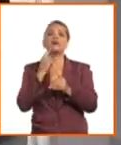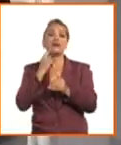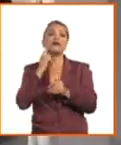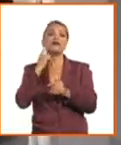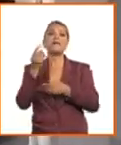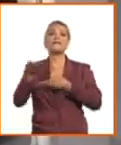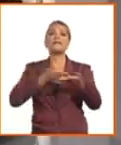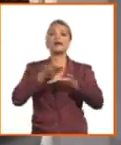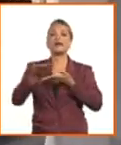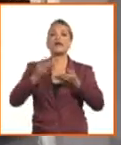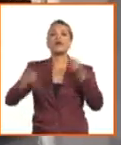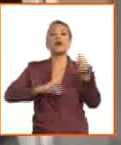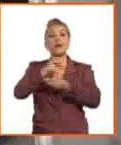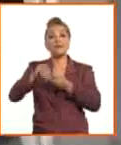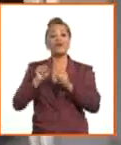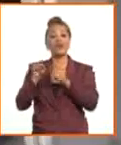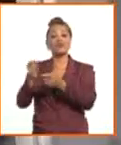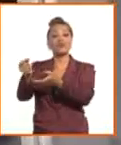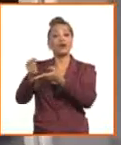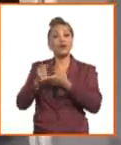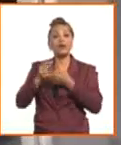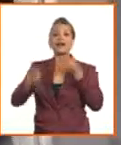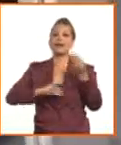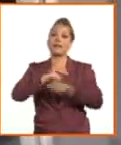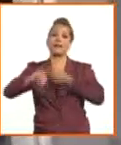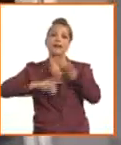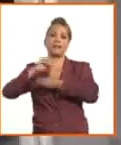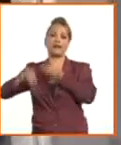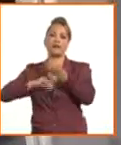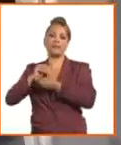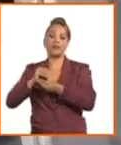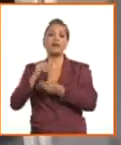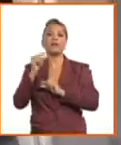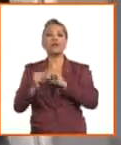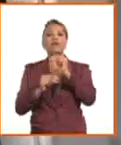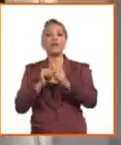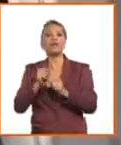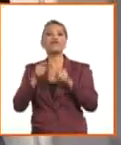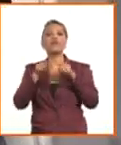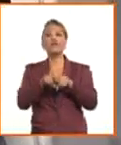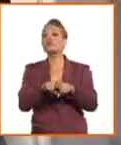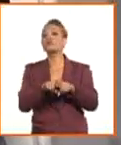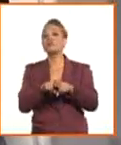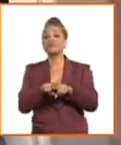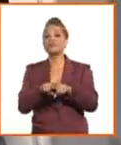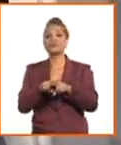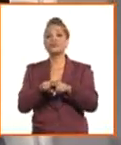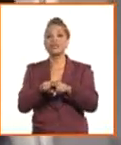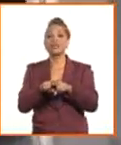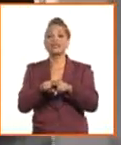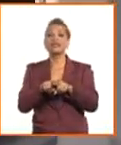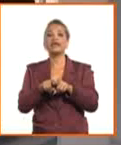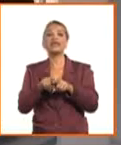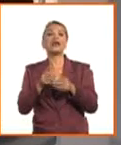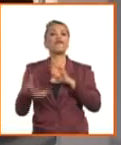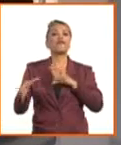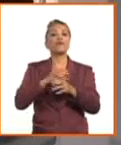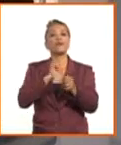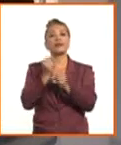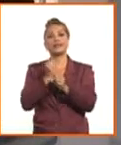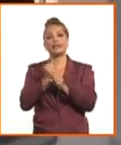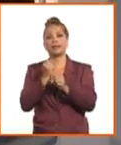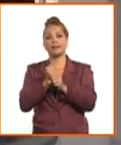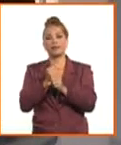cambiario, que nos va a permitir muchas transformaciones que vienen acompañadas también de ese mecanismo y que